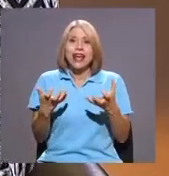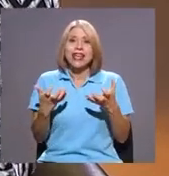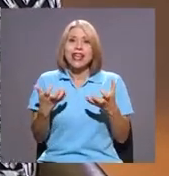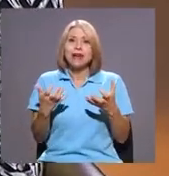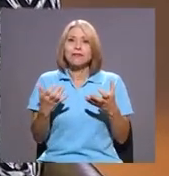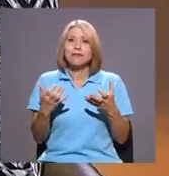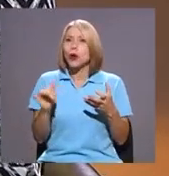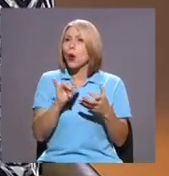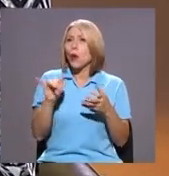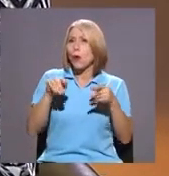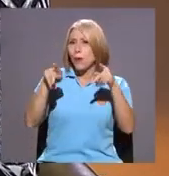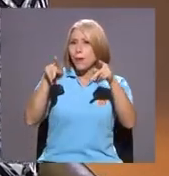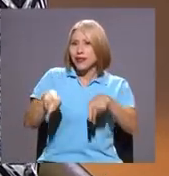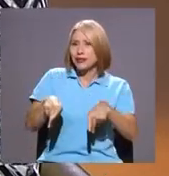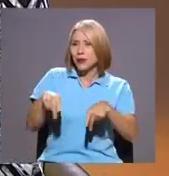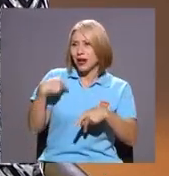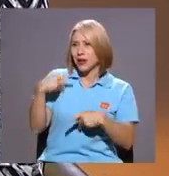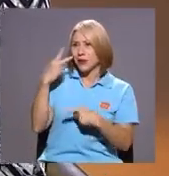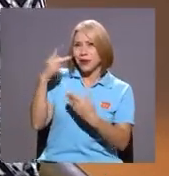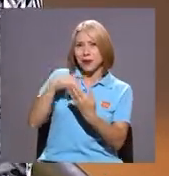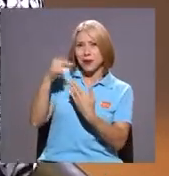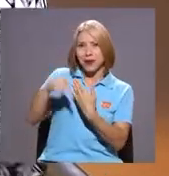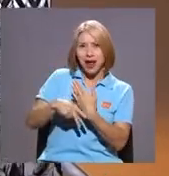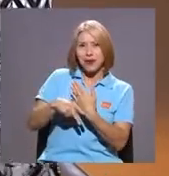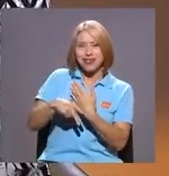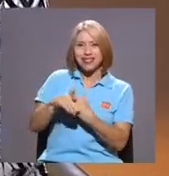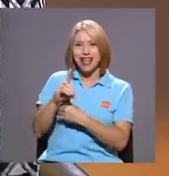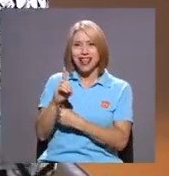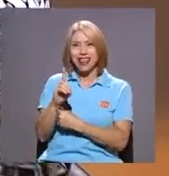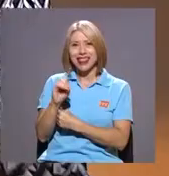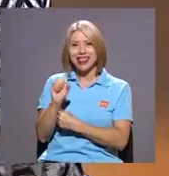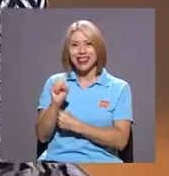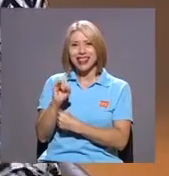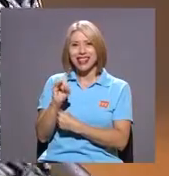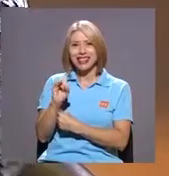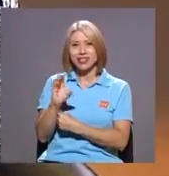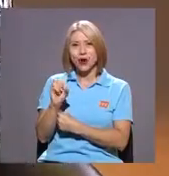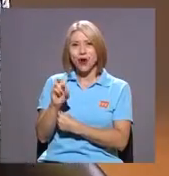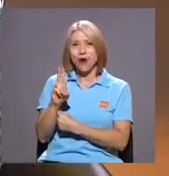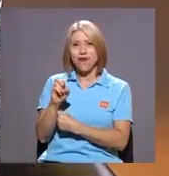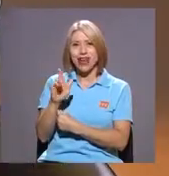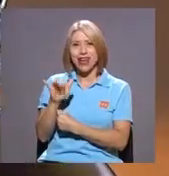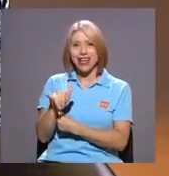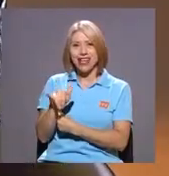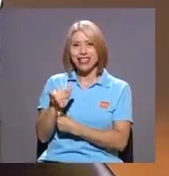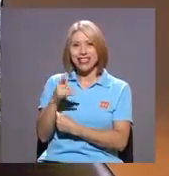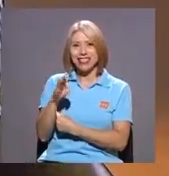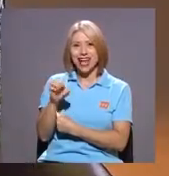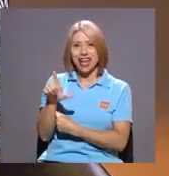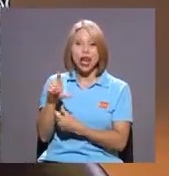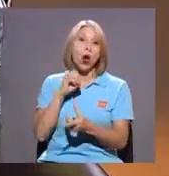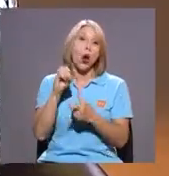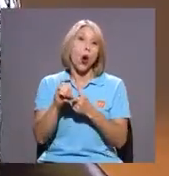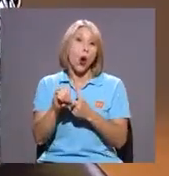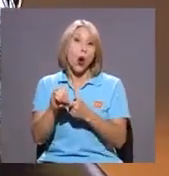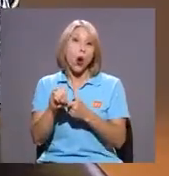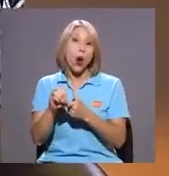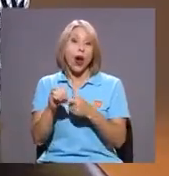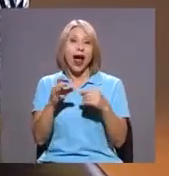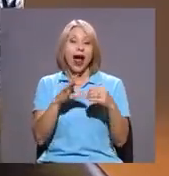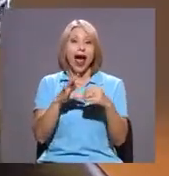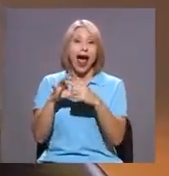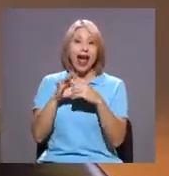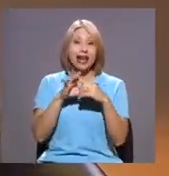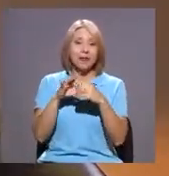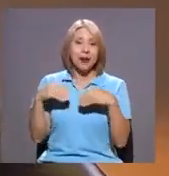que uno ve en los programas de el canal del Discovery, ¿verdad? El Discovery Channel o el Animal Planet, ¿verdad? Esas personas que están con